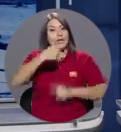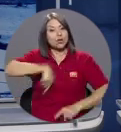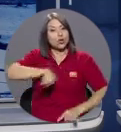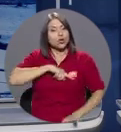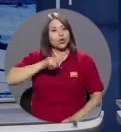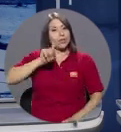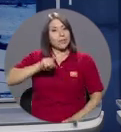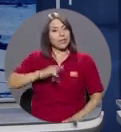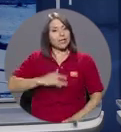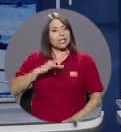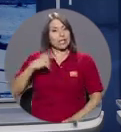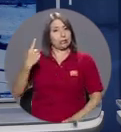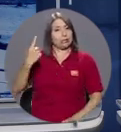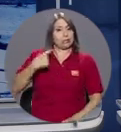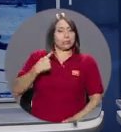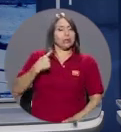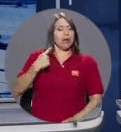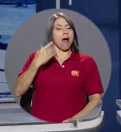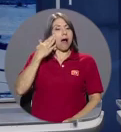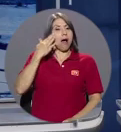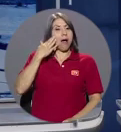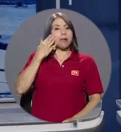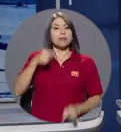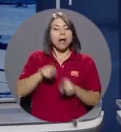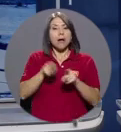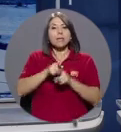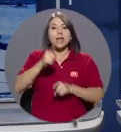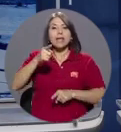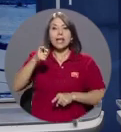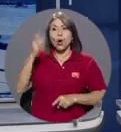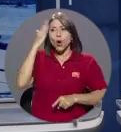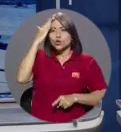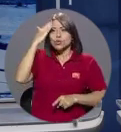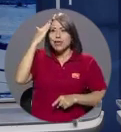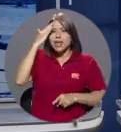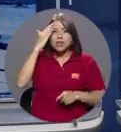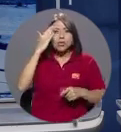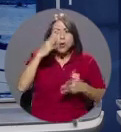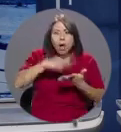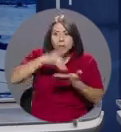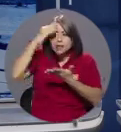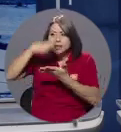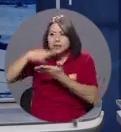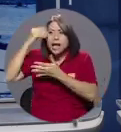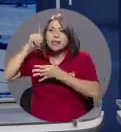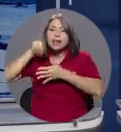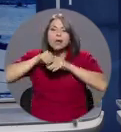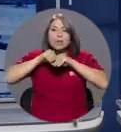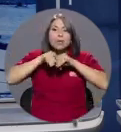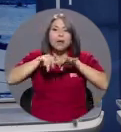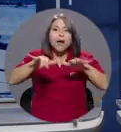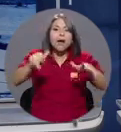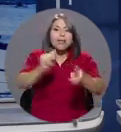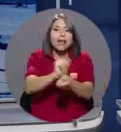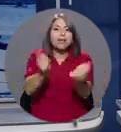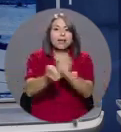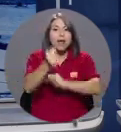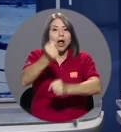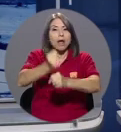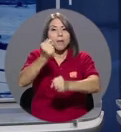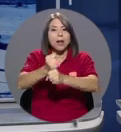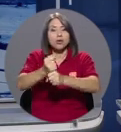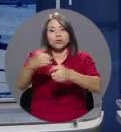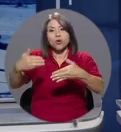obligación bastante clara y concisa de también extender ese conocimiento y transformarlo en empleos y en una